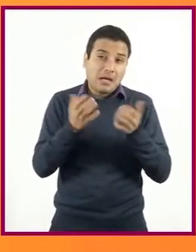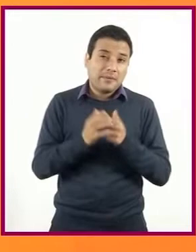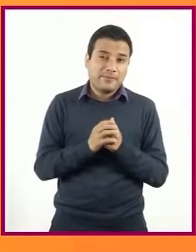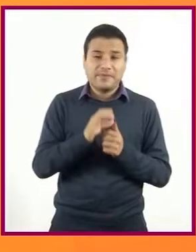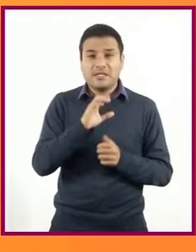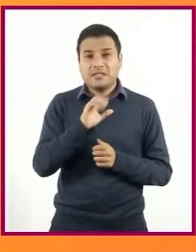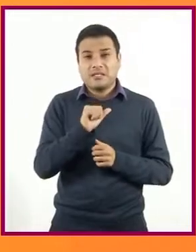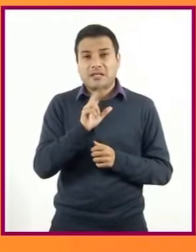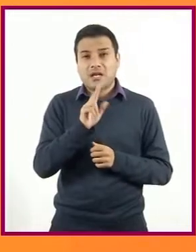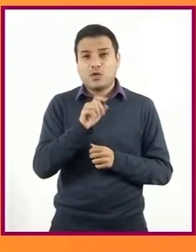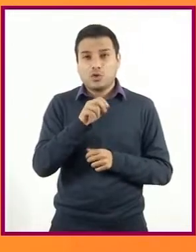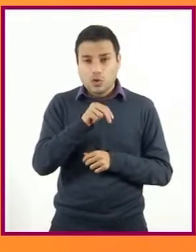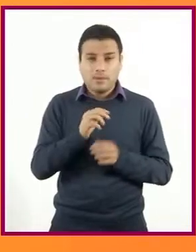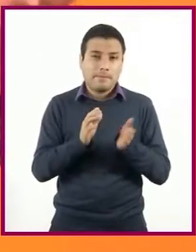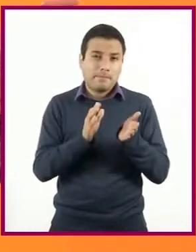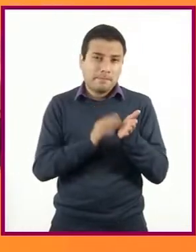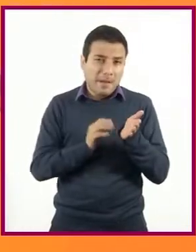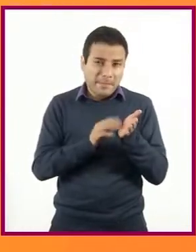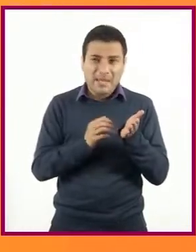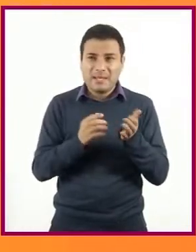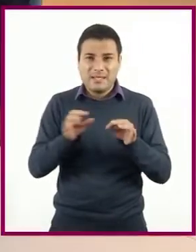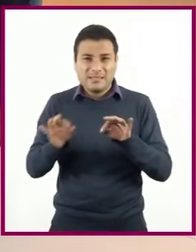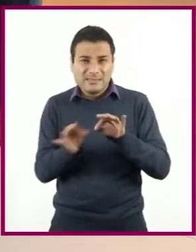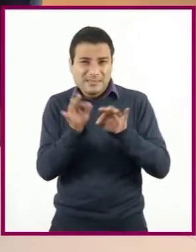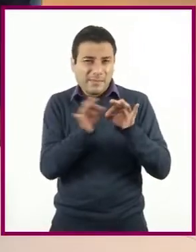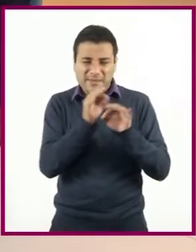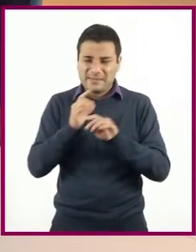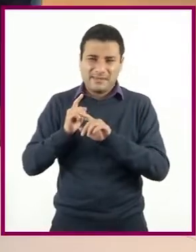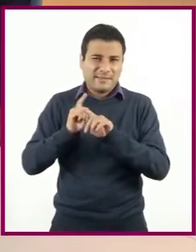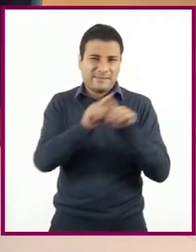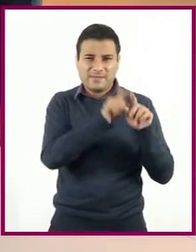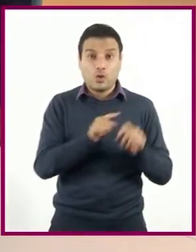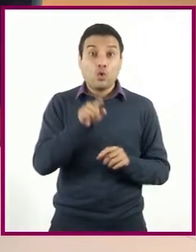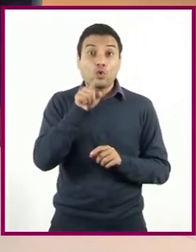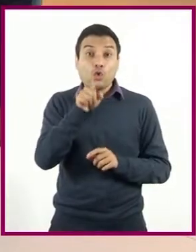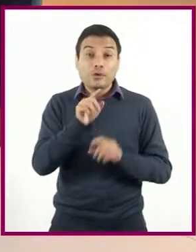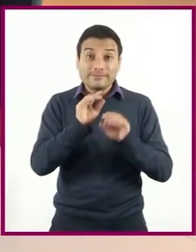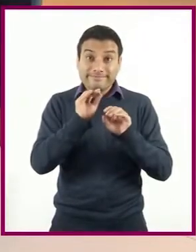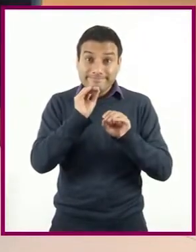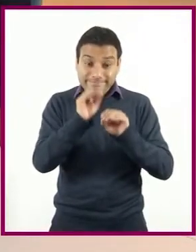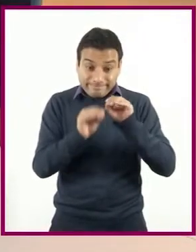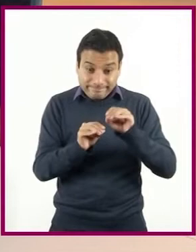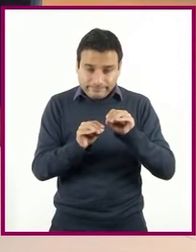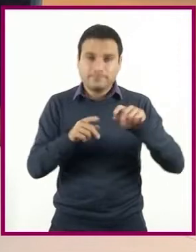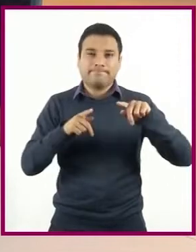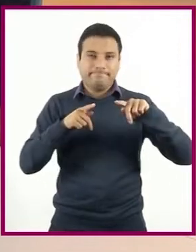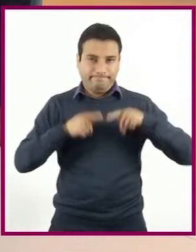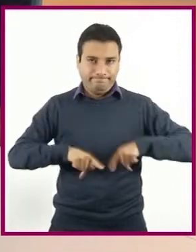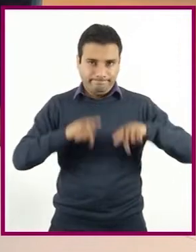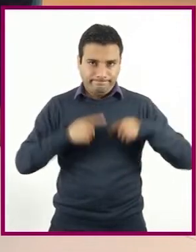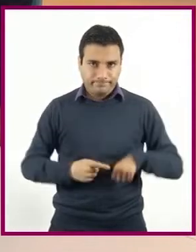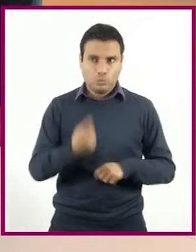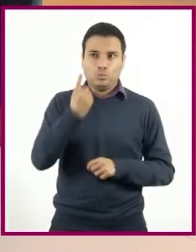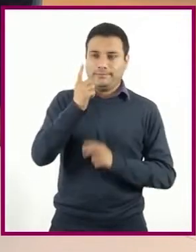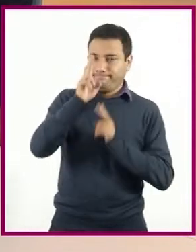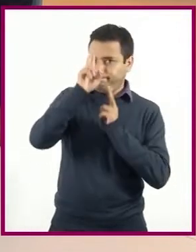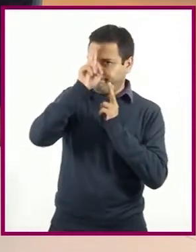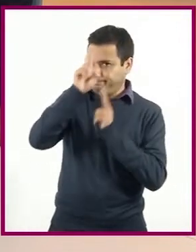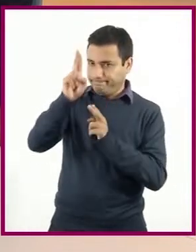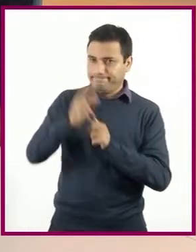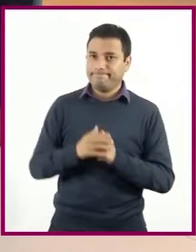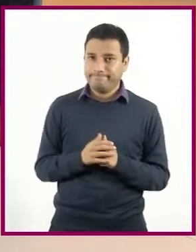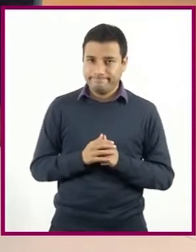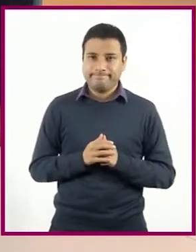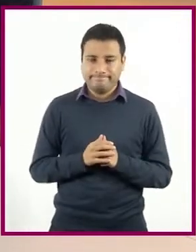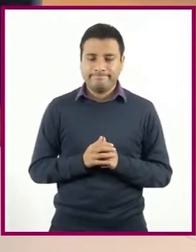cartón, papel, estambre, entre otros. Y con su obra, conmemoren a ese personaje, esa fecha especial para ustedes o